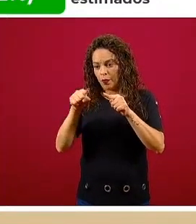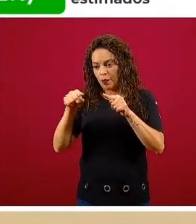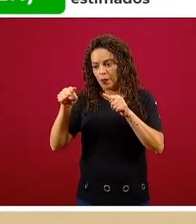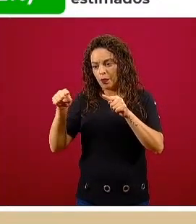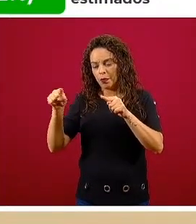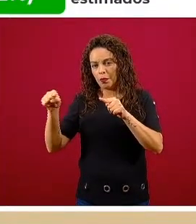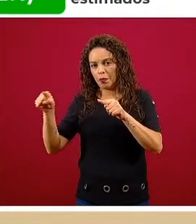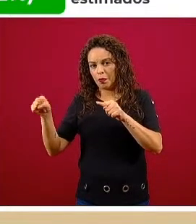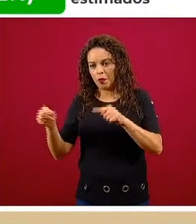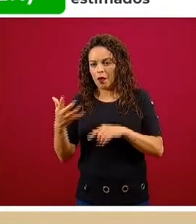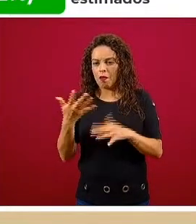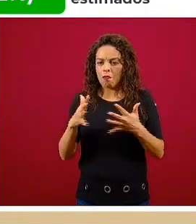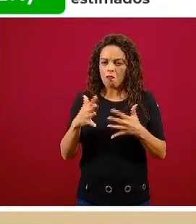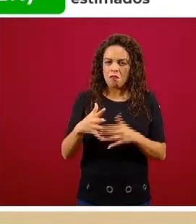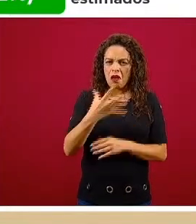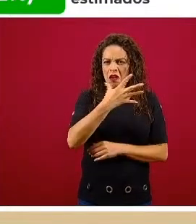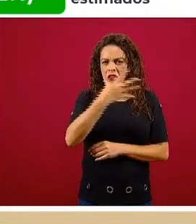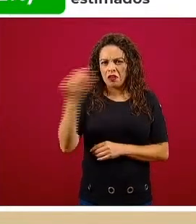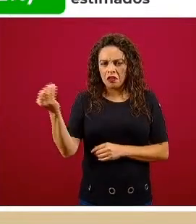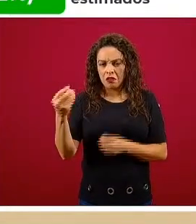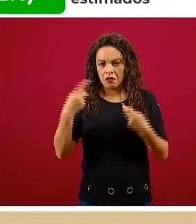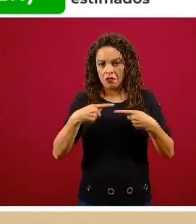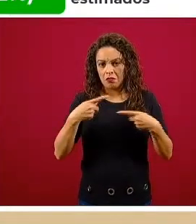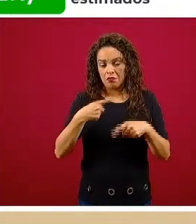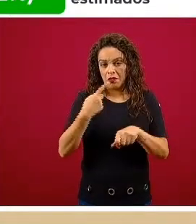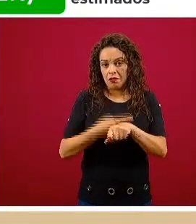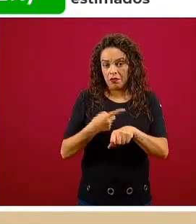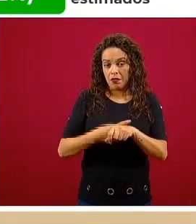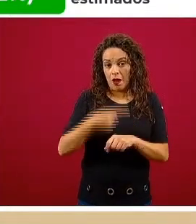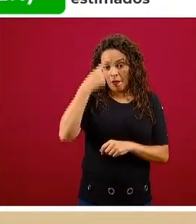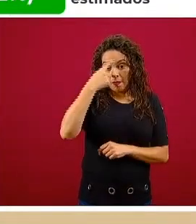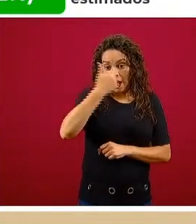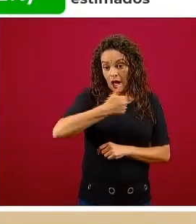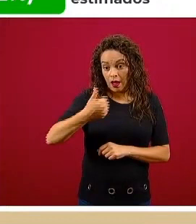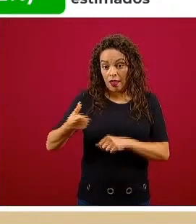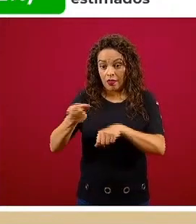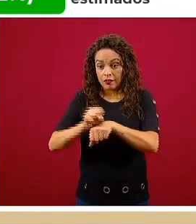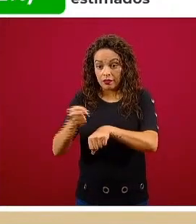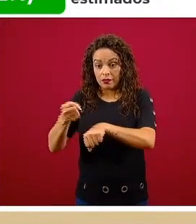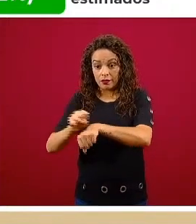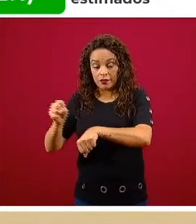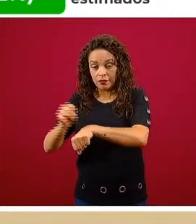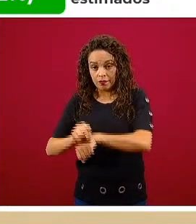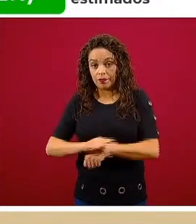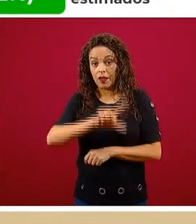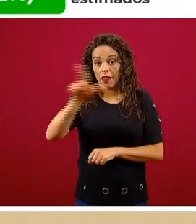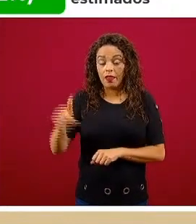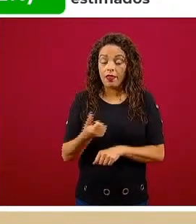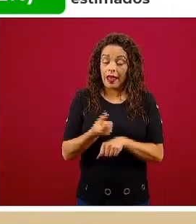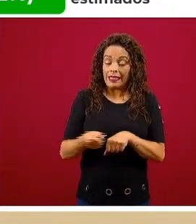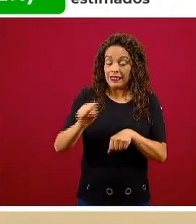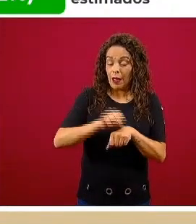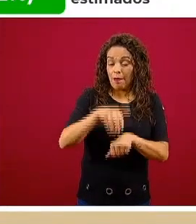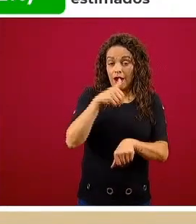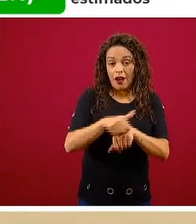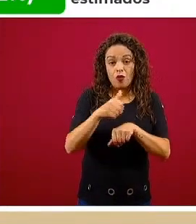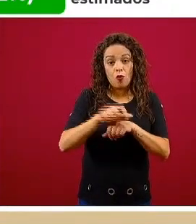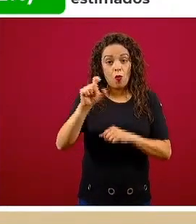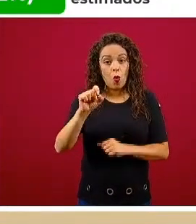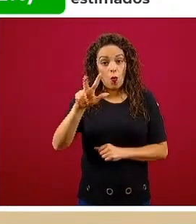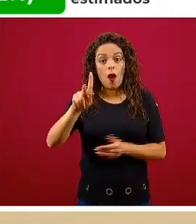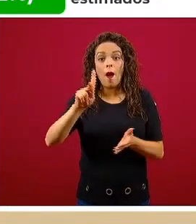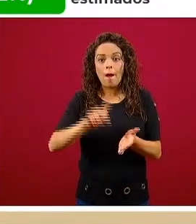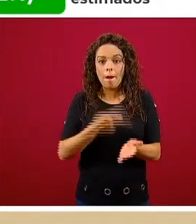de 500 casos para cada una de las semanas, pero entonces luego ya en la semana 28 empieza nuevamente